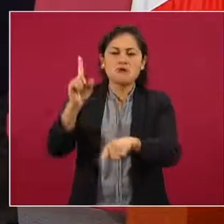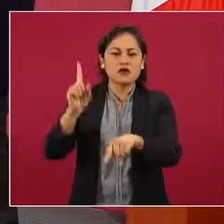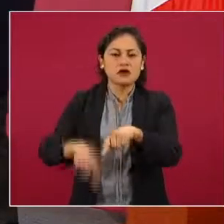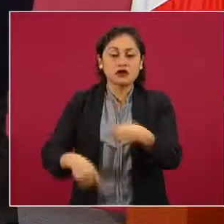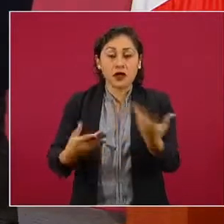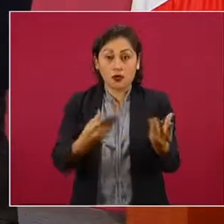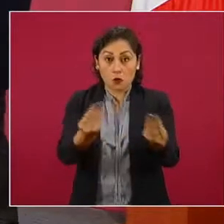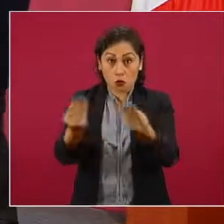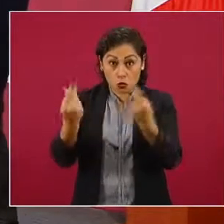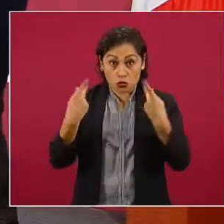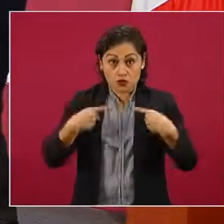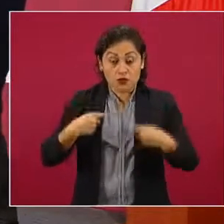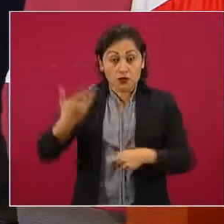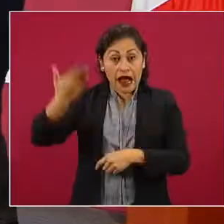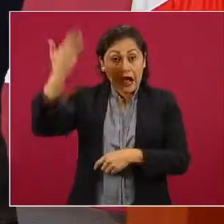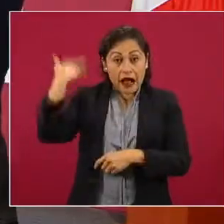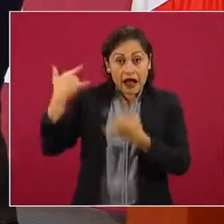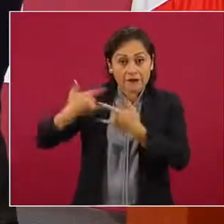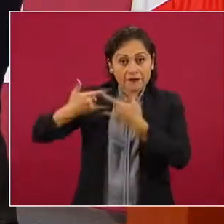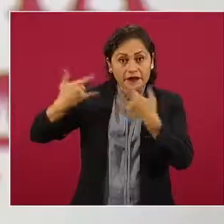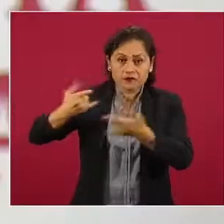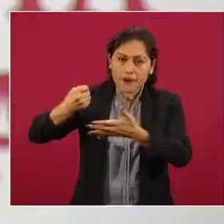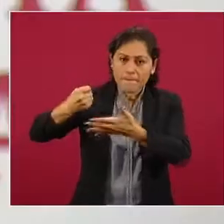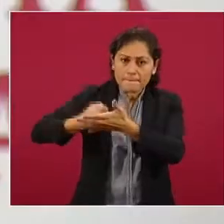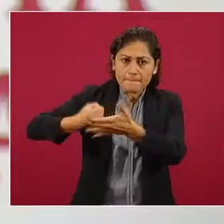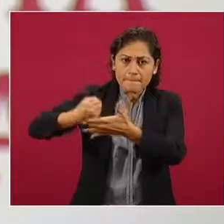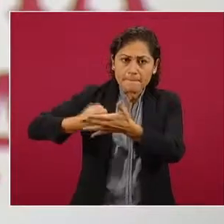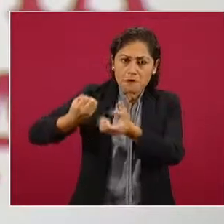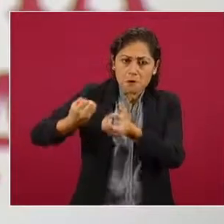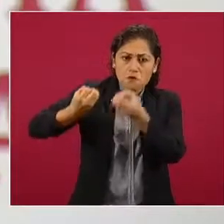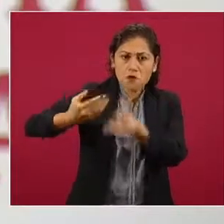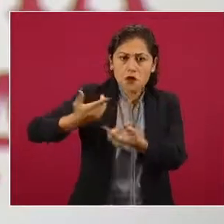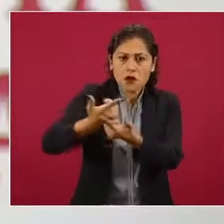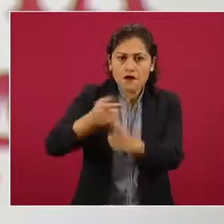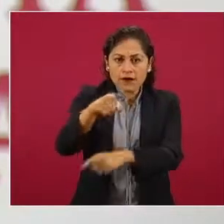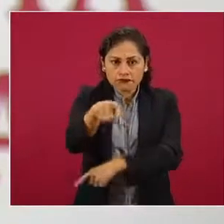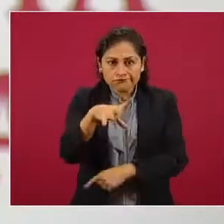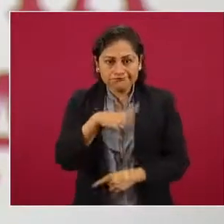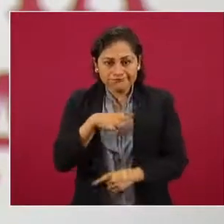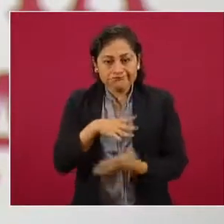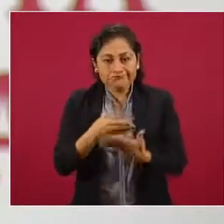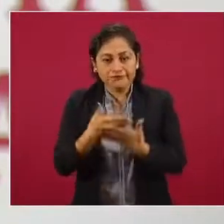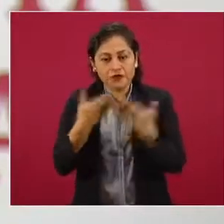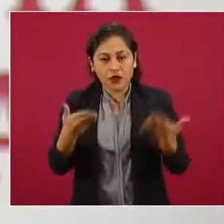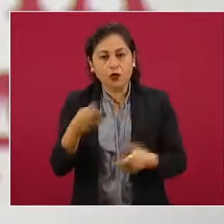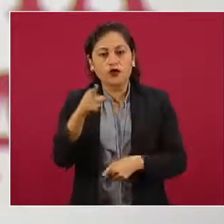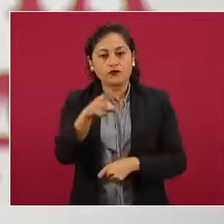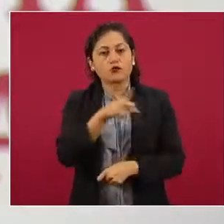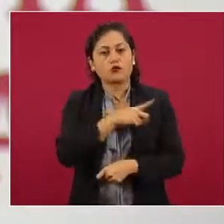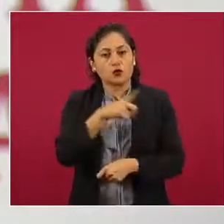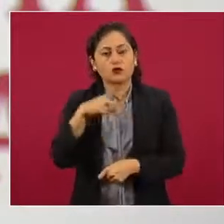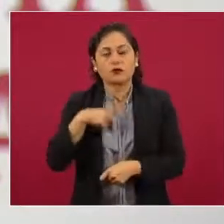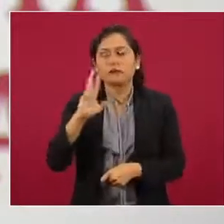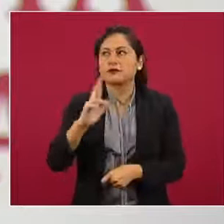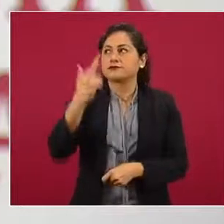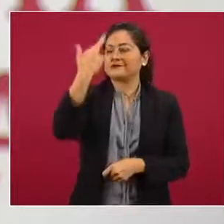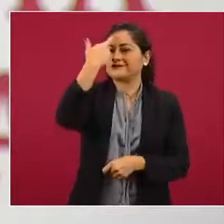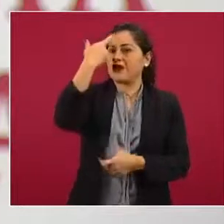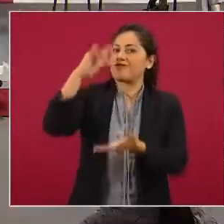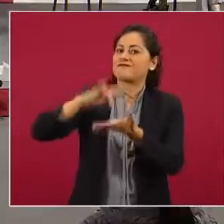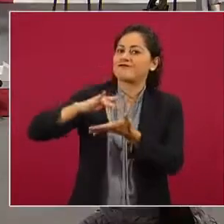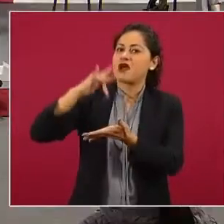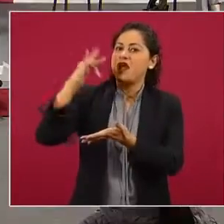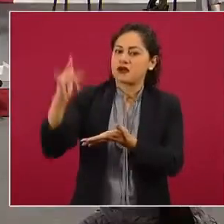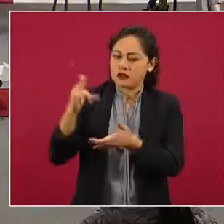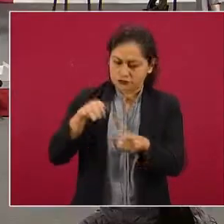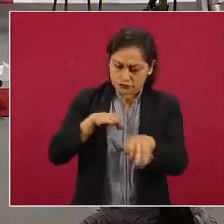libertad que hoy tienes. Retribuye su sacrificio ampliando la libertad para